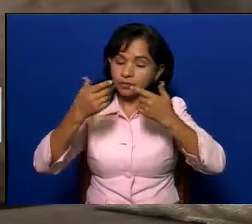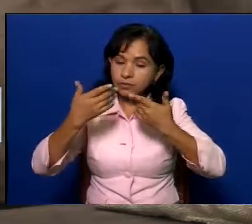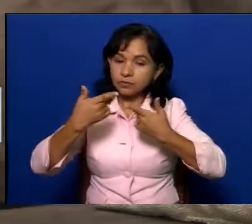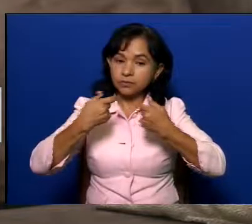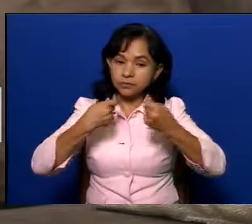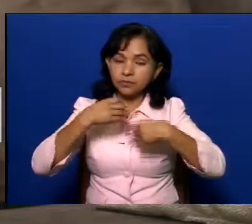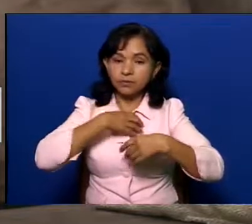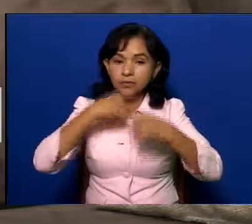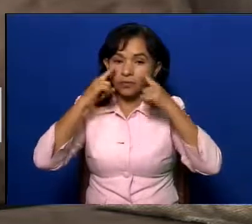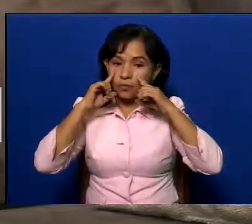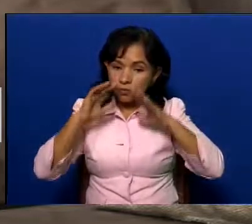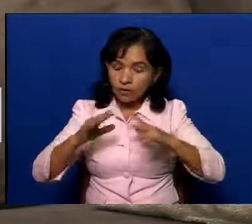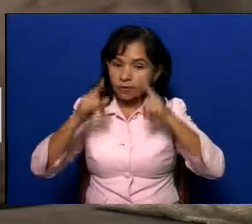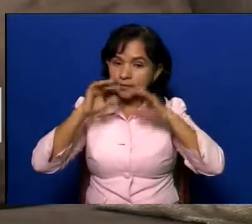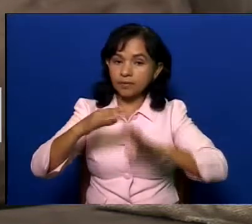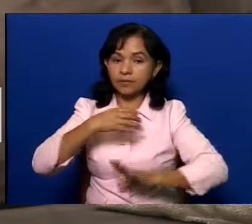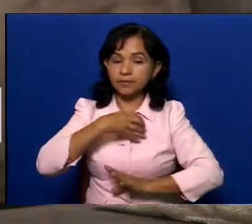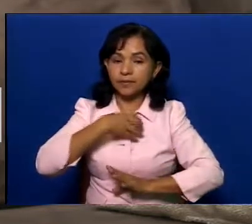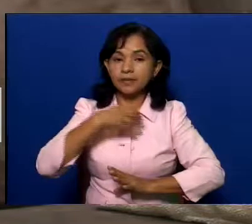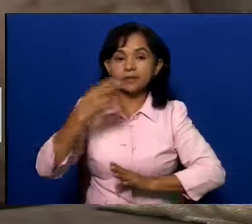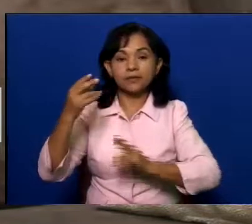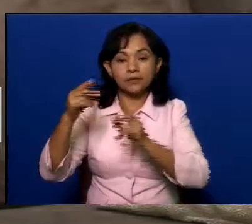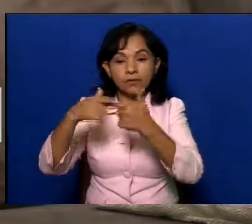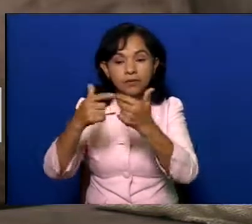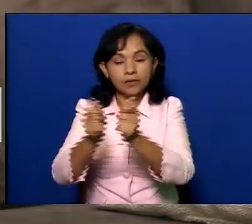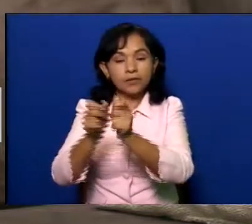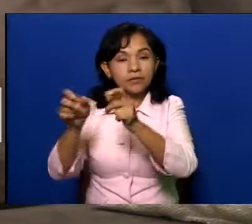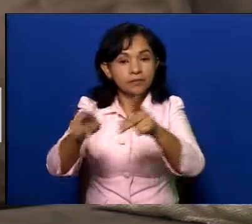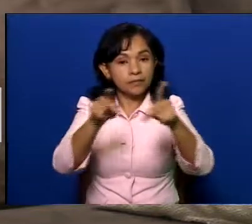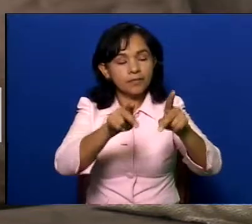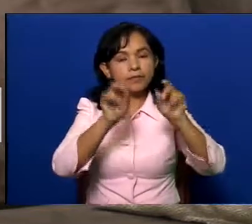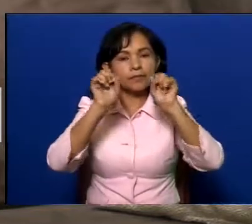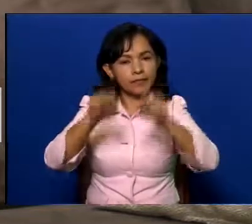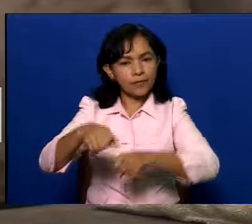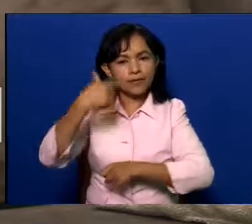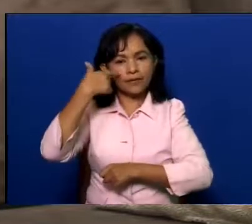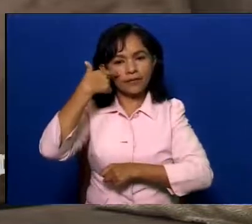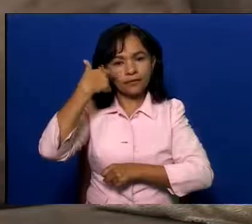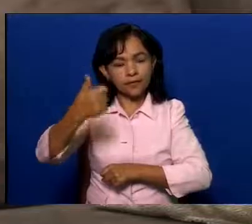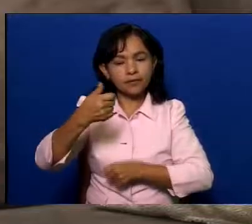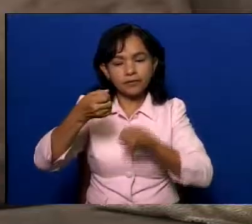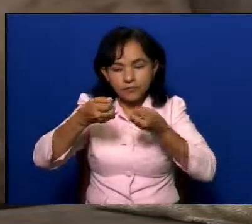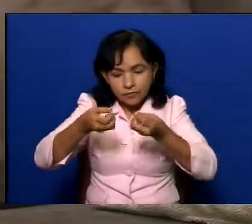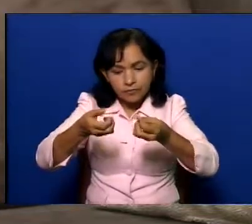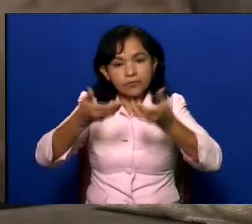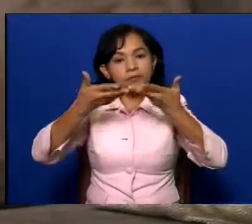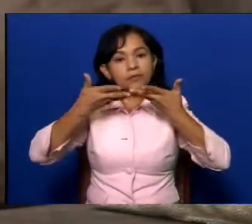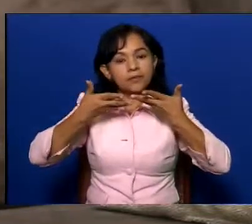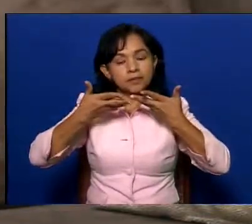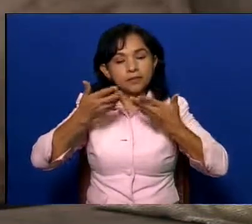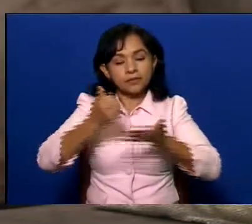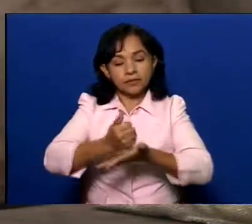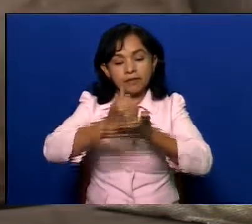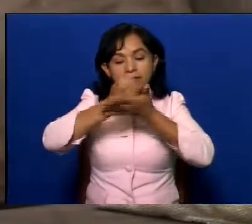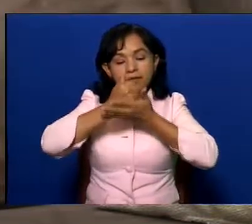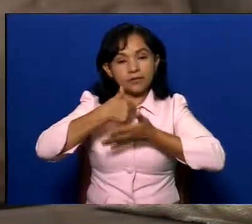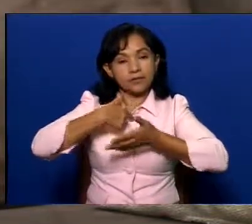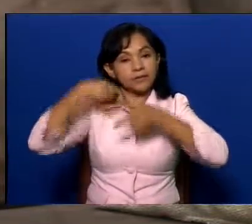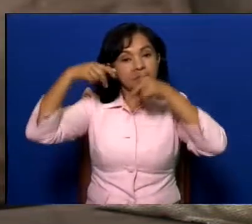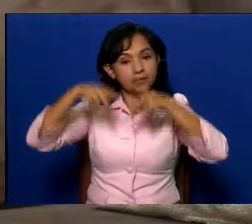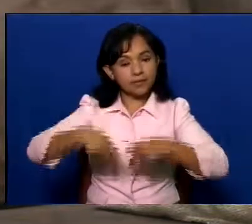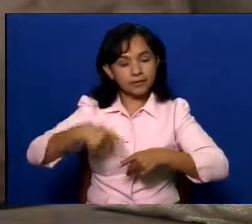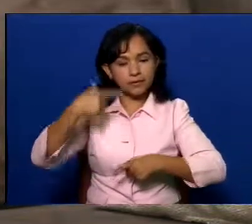creciendo en tecnología para abordar, sobre todo desde la parte preventiva, pues creo que esto va a